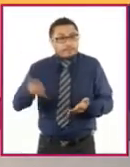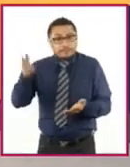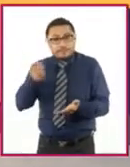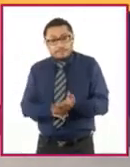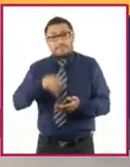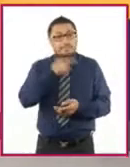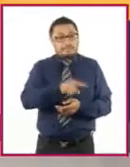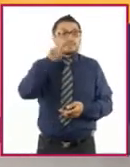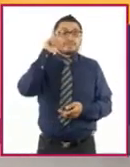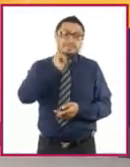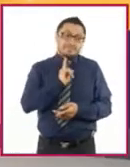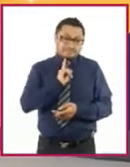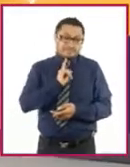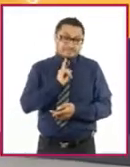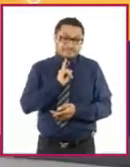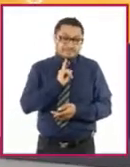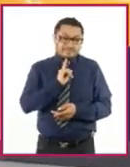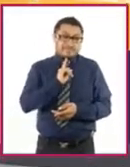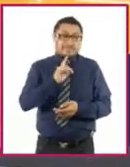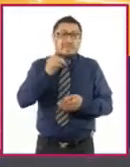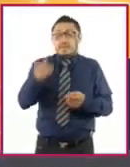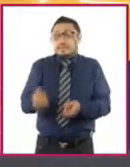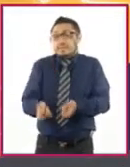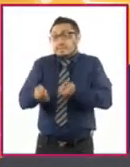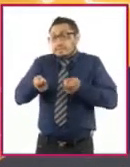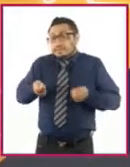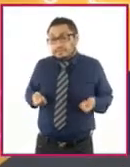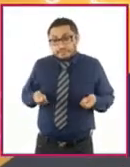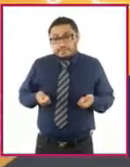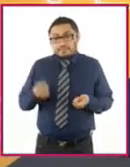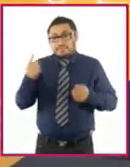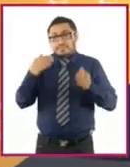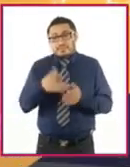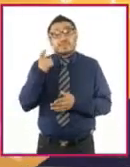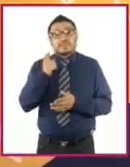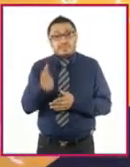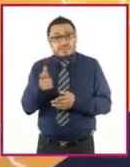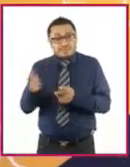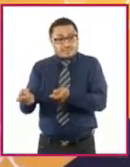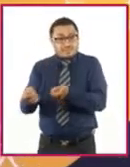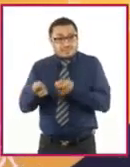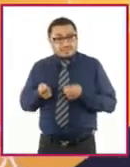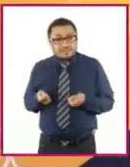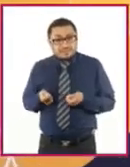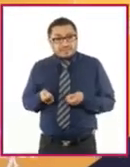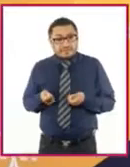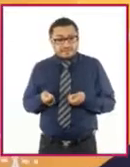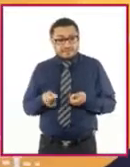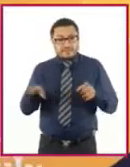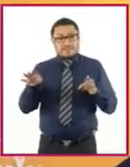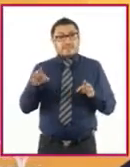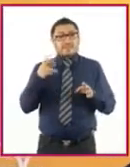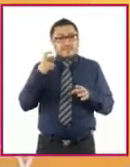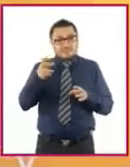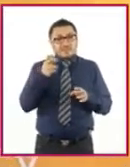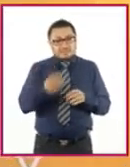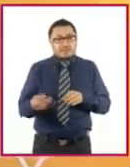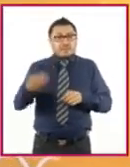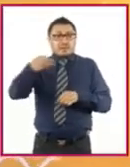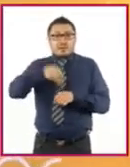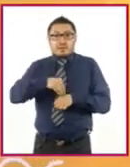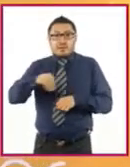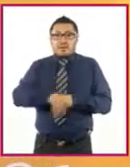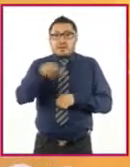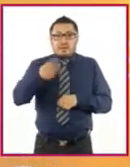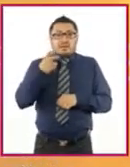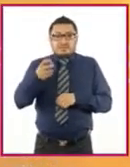depositó Julieta e hizo un retiro de 1,000 pesos. Como se establece que, después de